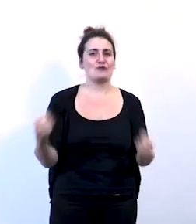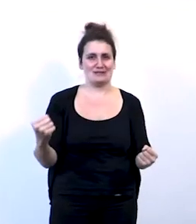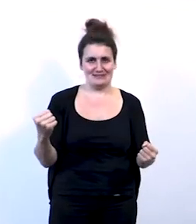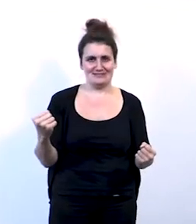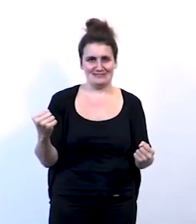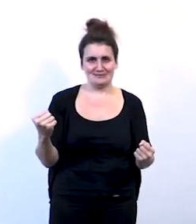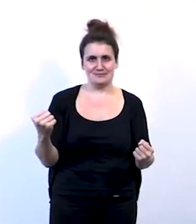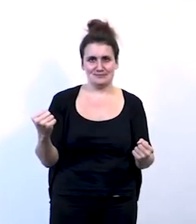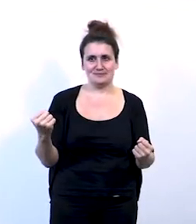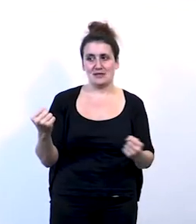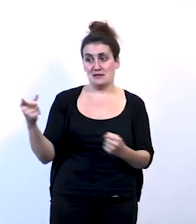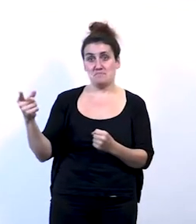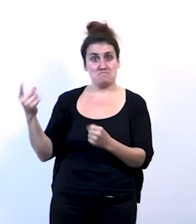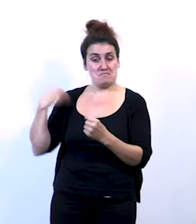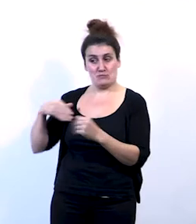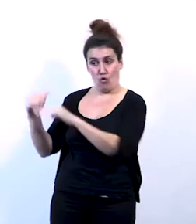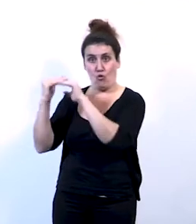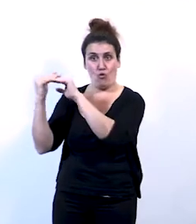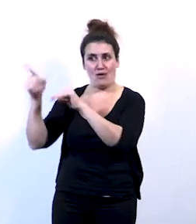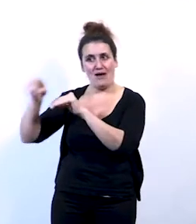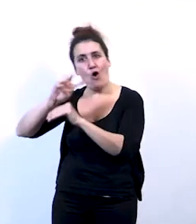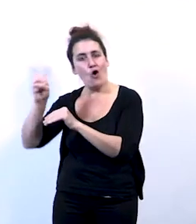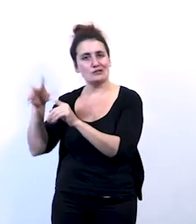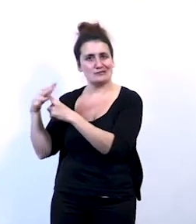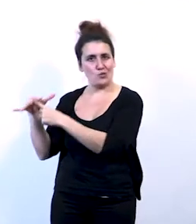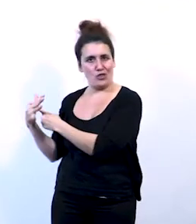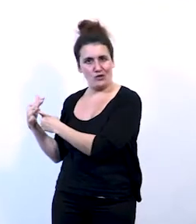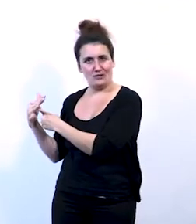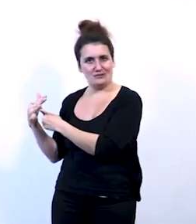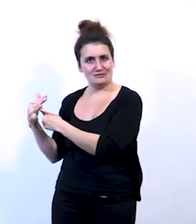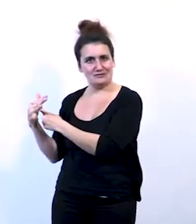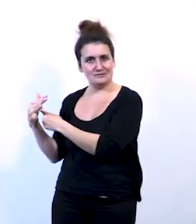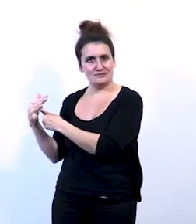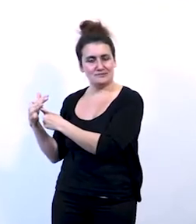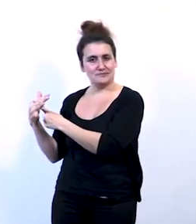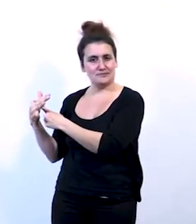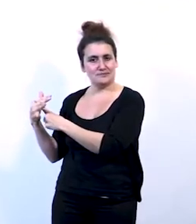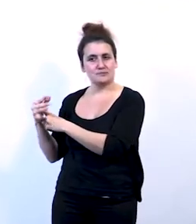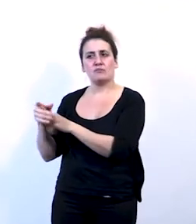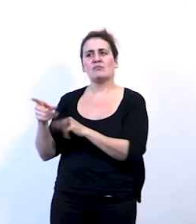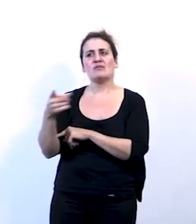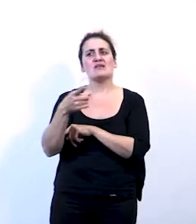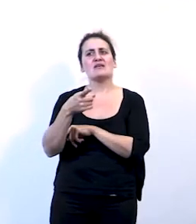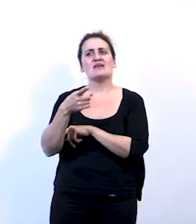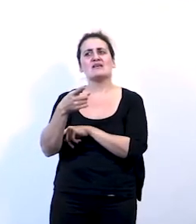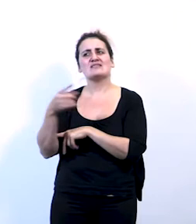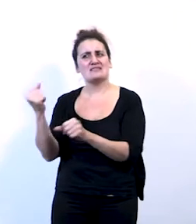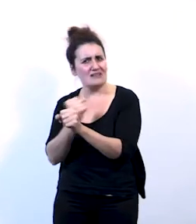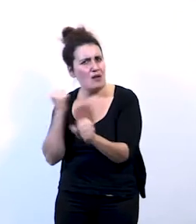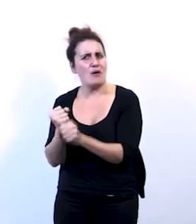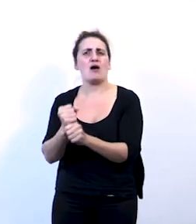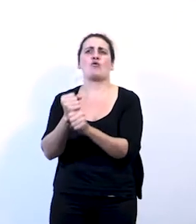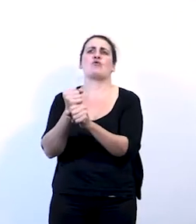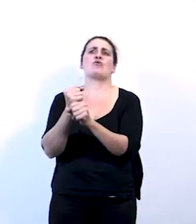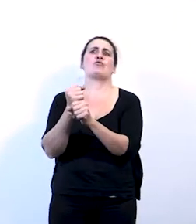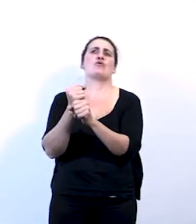Al mismo tiempo, hay otros casos en los que se necesita mucho trabajo, se